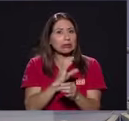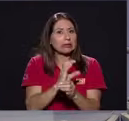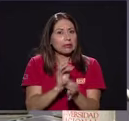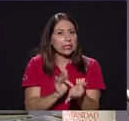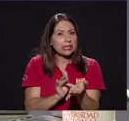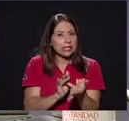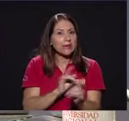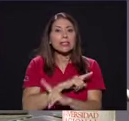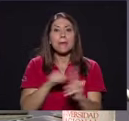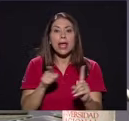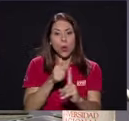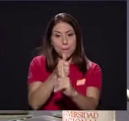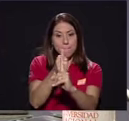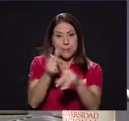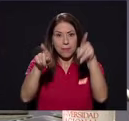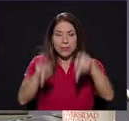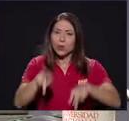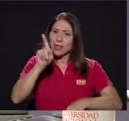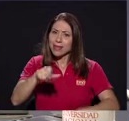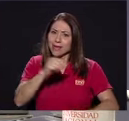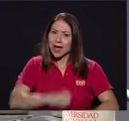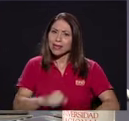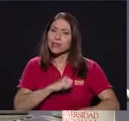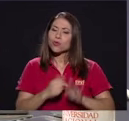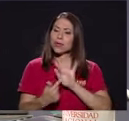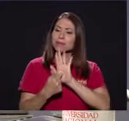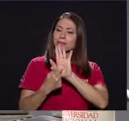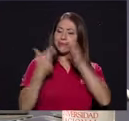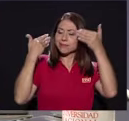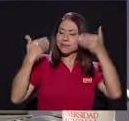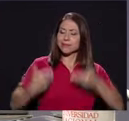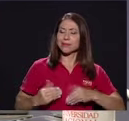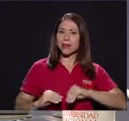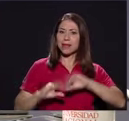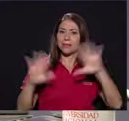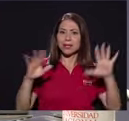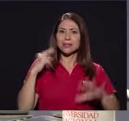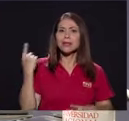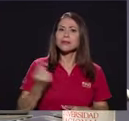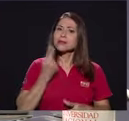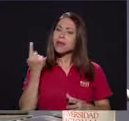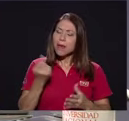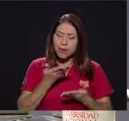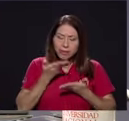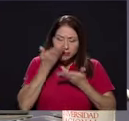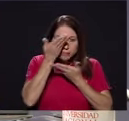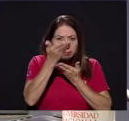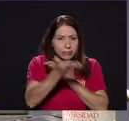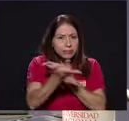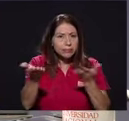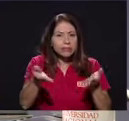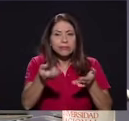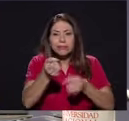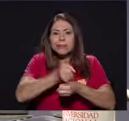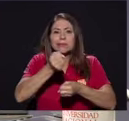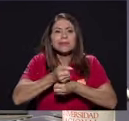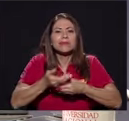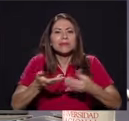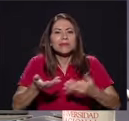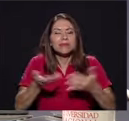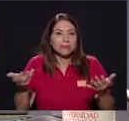demás, pero la persona en sí también debe tener una actitud de transparencia, de estar siempre anuente a rendir cuentas en la medida de